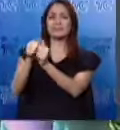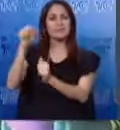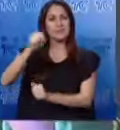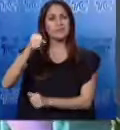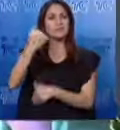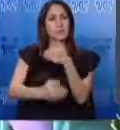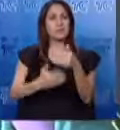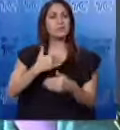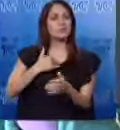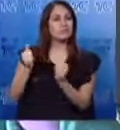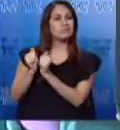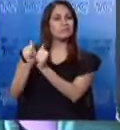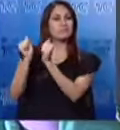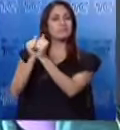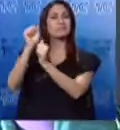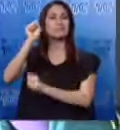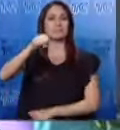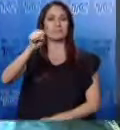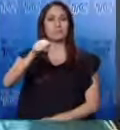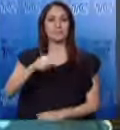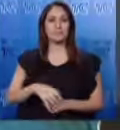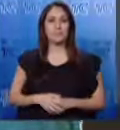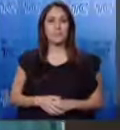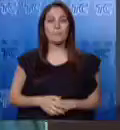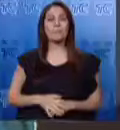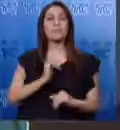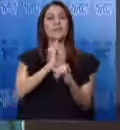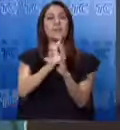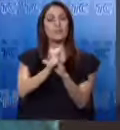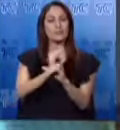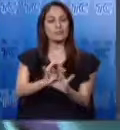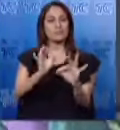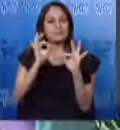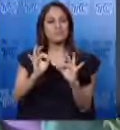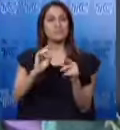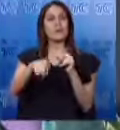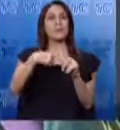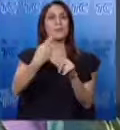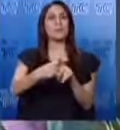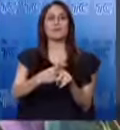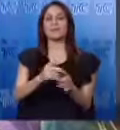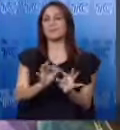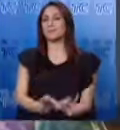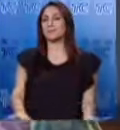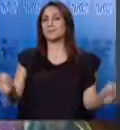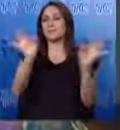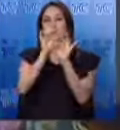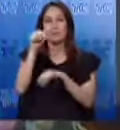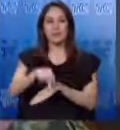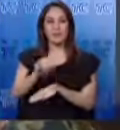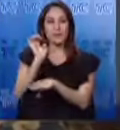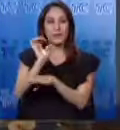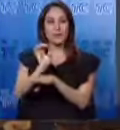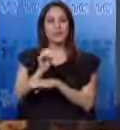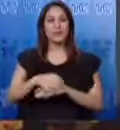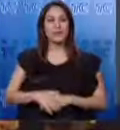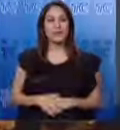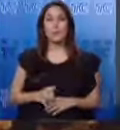proceso de restauración, de reinstitucionalización más grande que se ha dado el país,